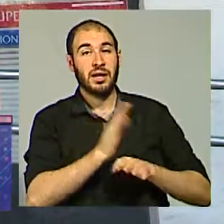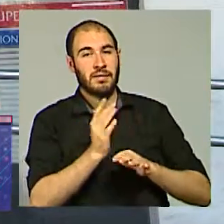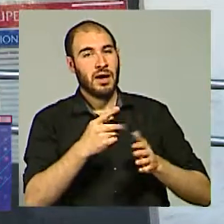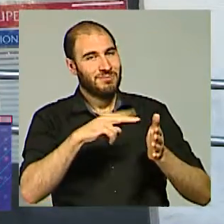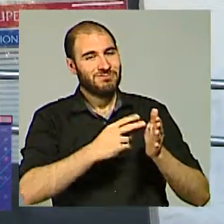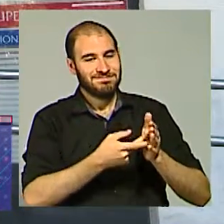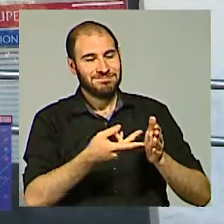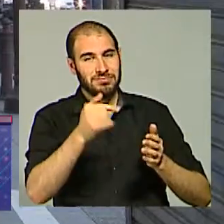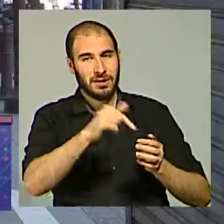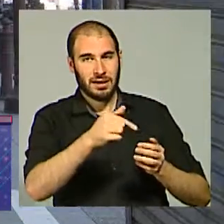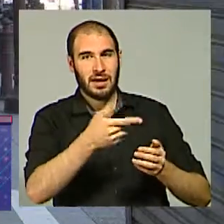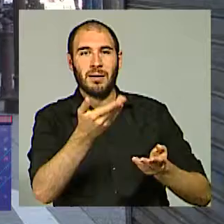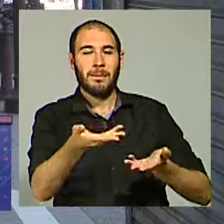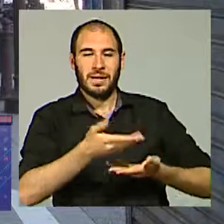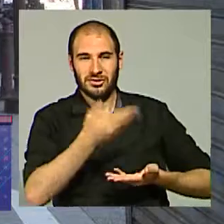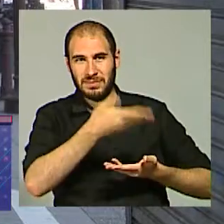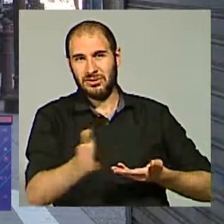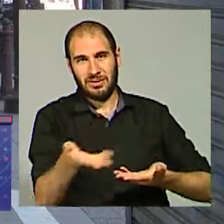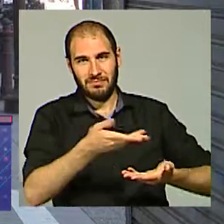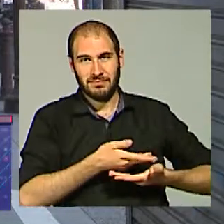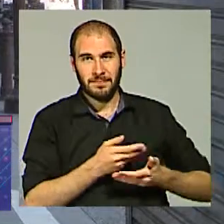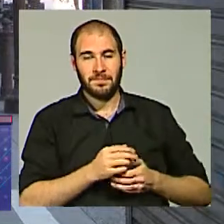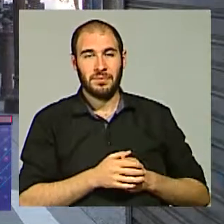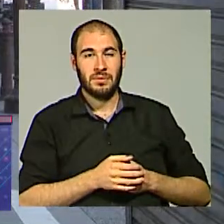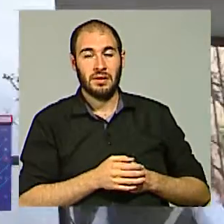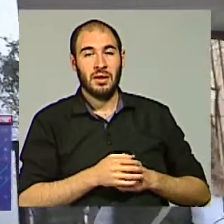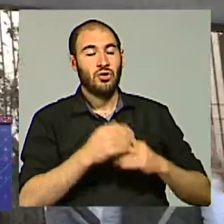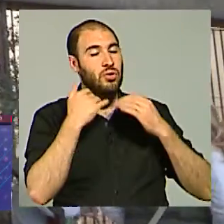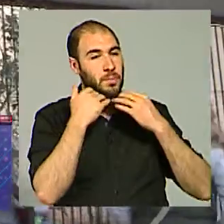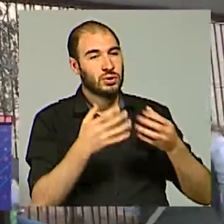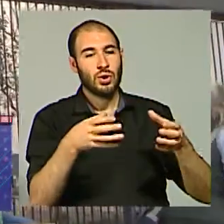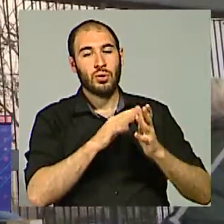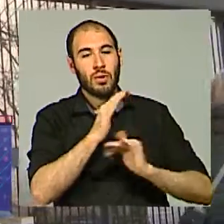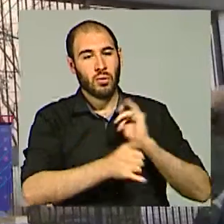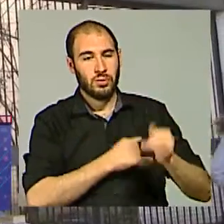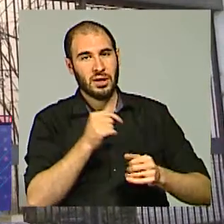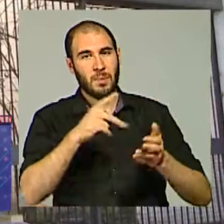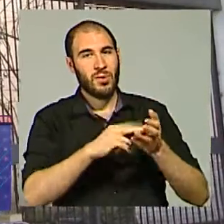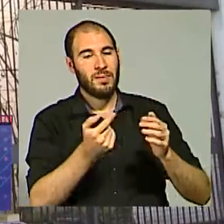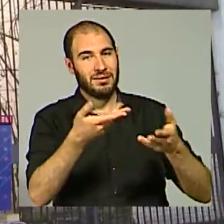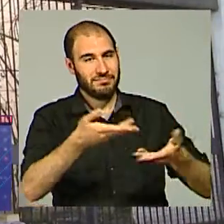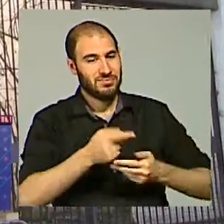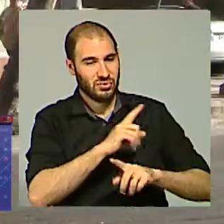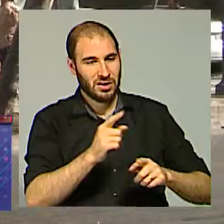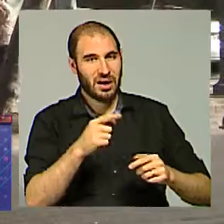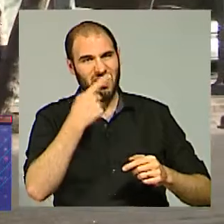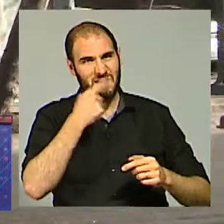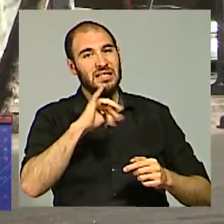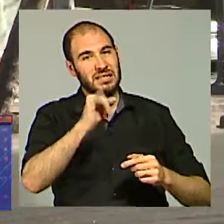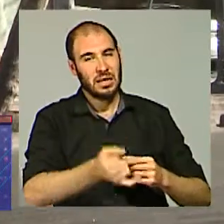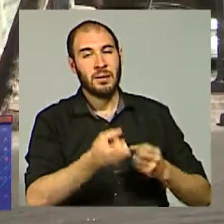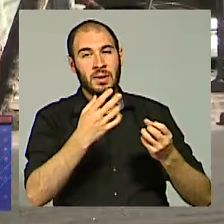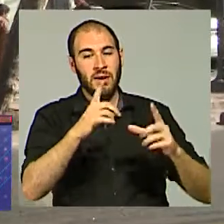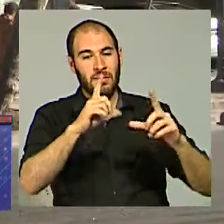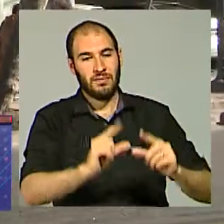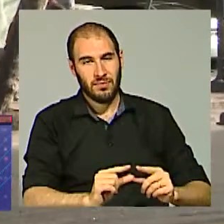afectado justamente la atención al público y quieran o no por más que el sector diga van a afectar a la atención al público va a terminar afectando porque se va a